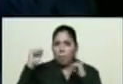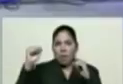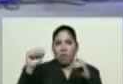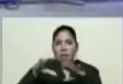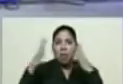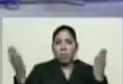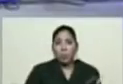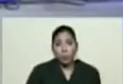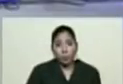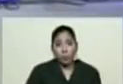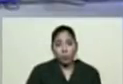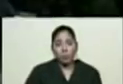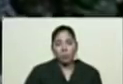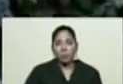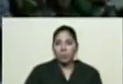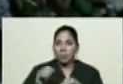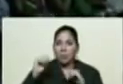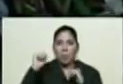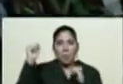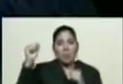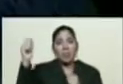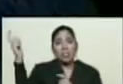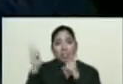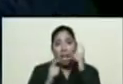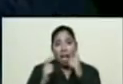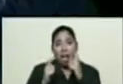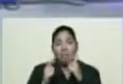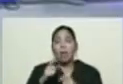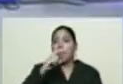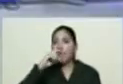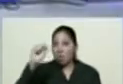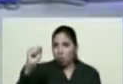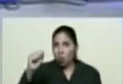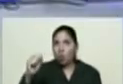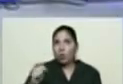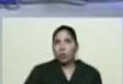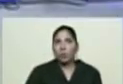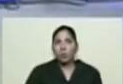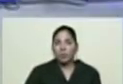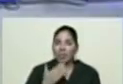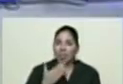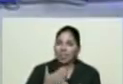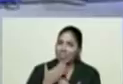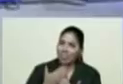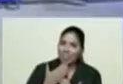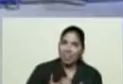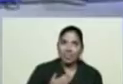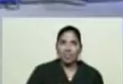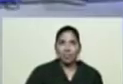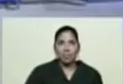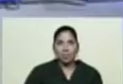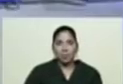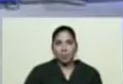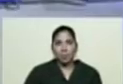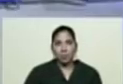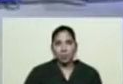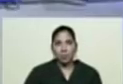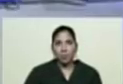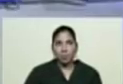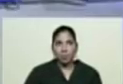humanidad, que viva Chávez, que viva Maduro. Gracias, gracias.